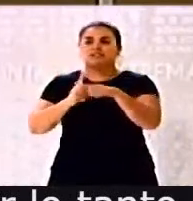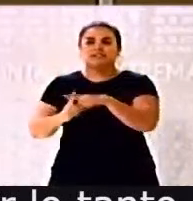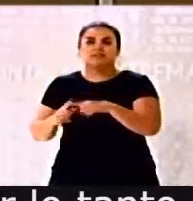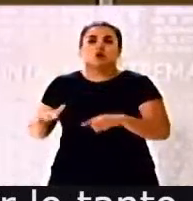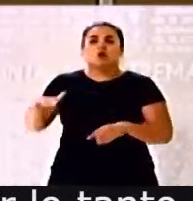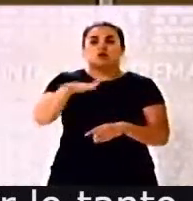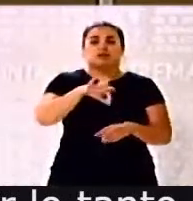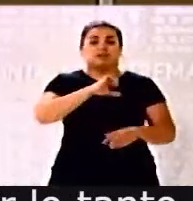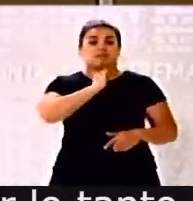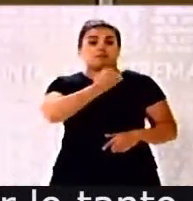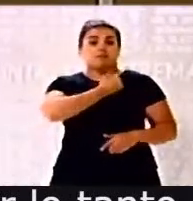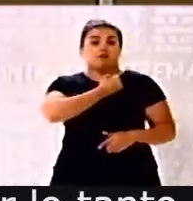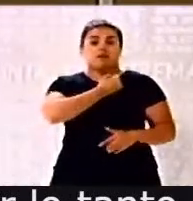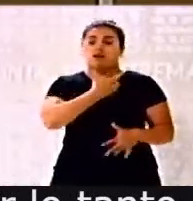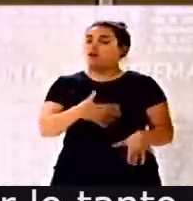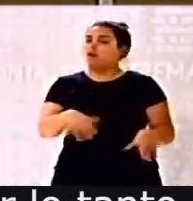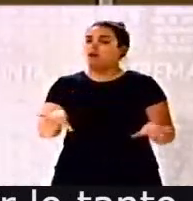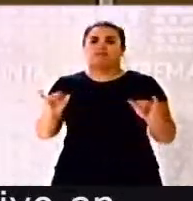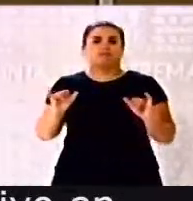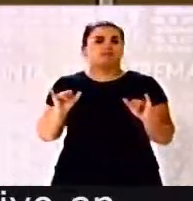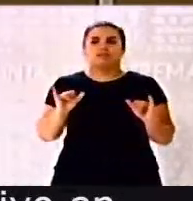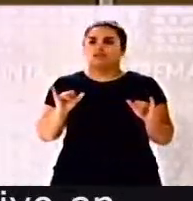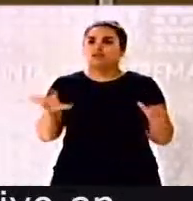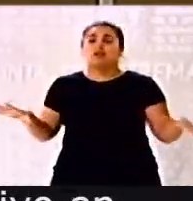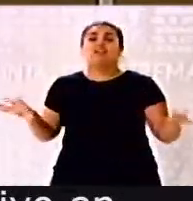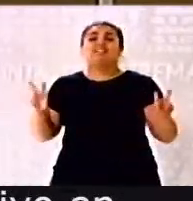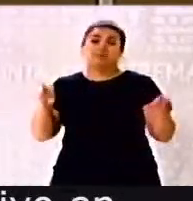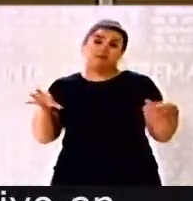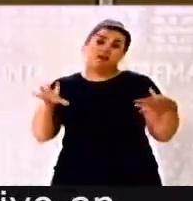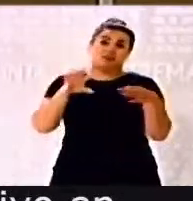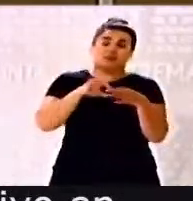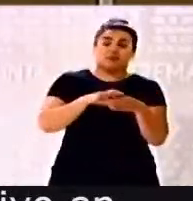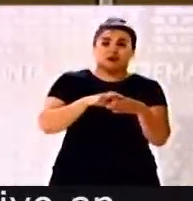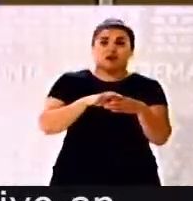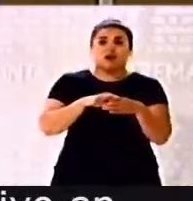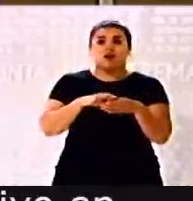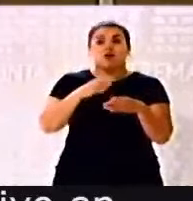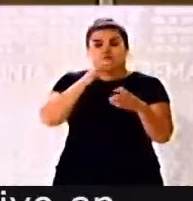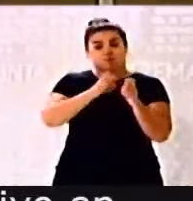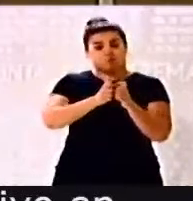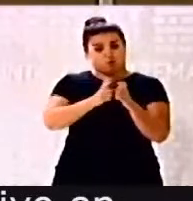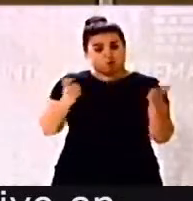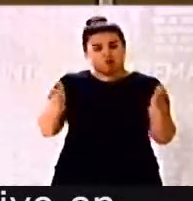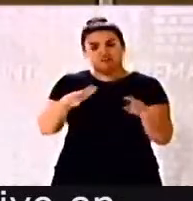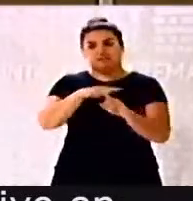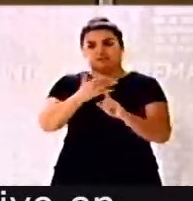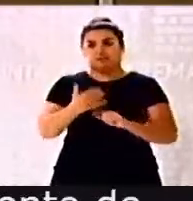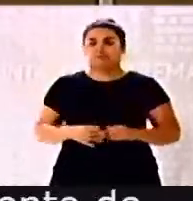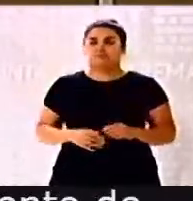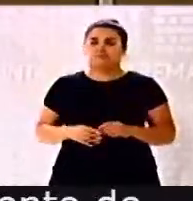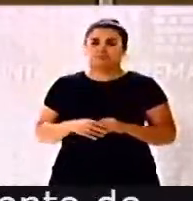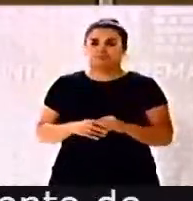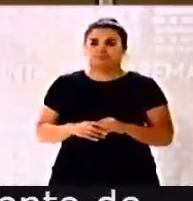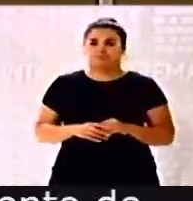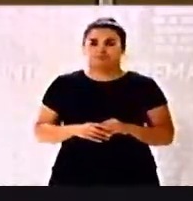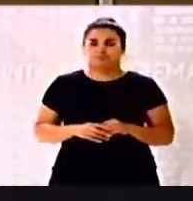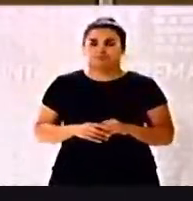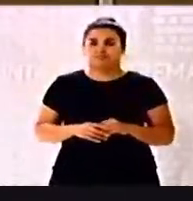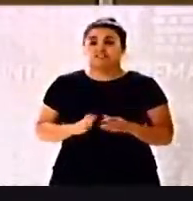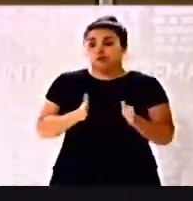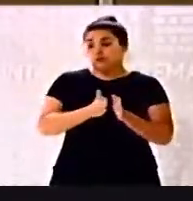en Navalmoral de la Mata relacionada con este incremento de casos. En el total